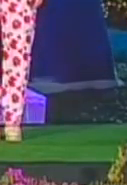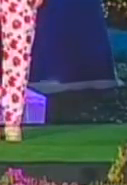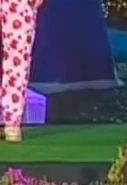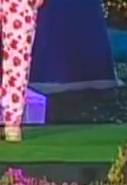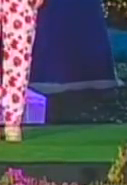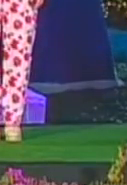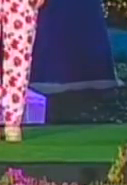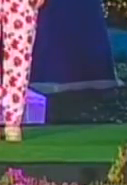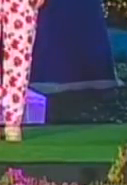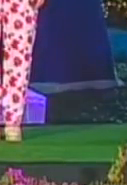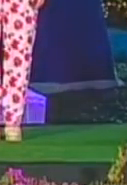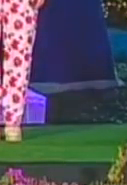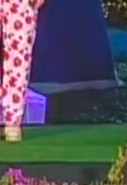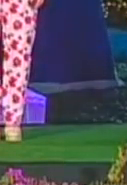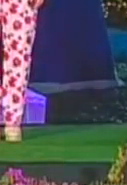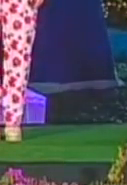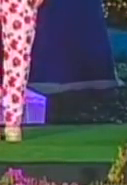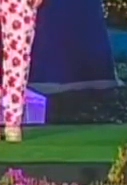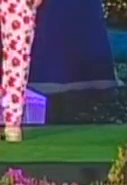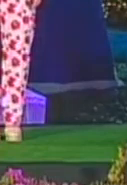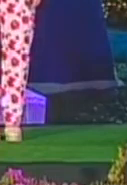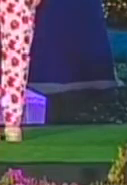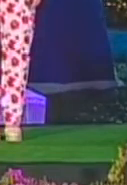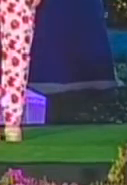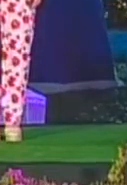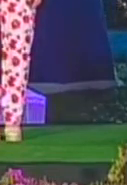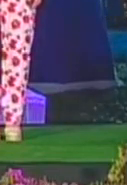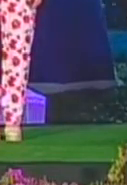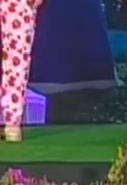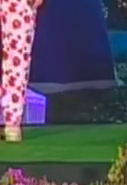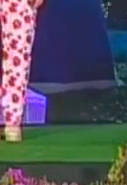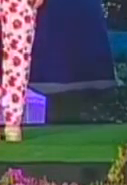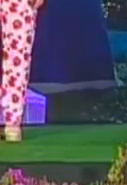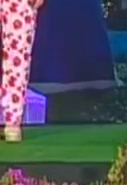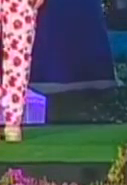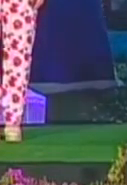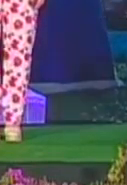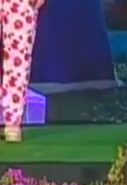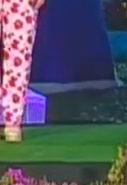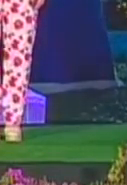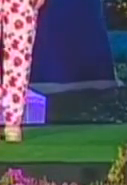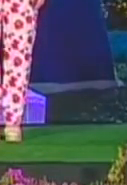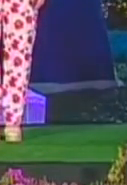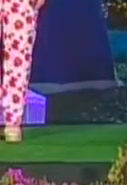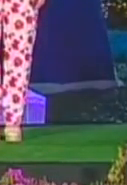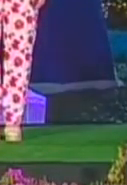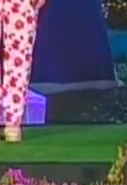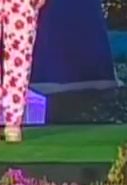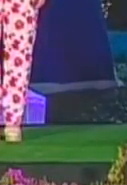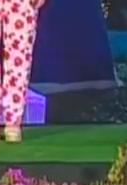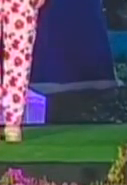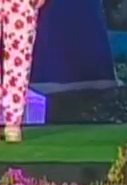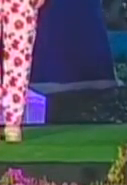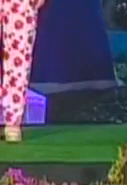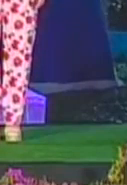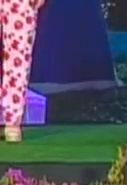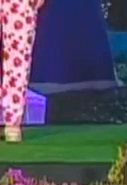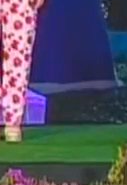siga conduciendo el país por el camino hermoso donde vamos. El país de la paz, el país de la consolidación. Es importante